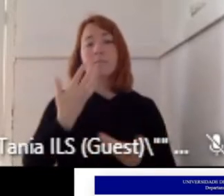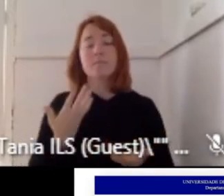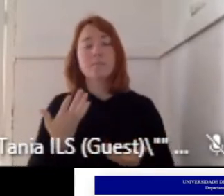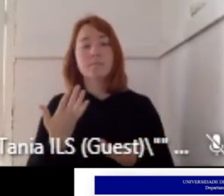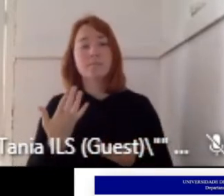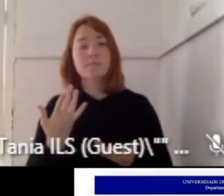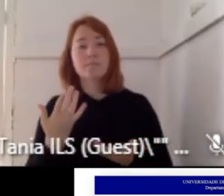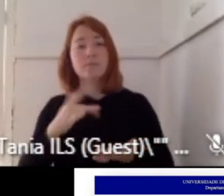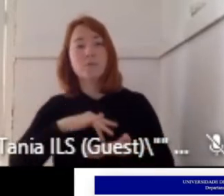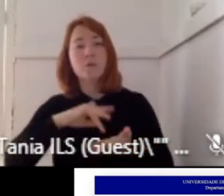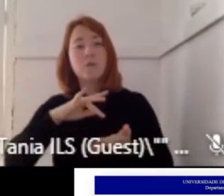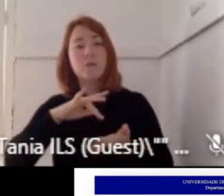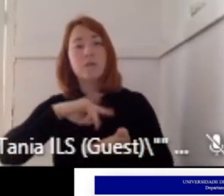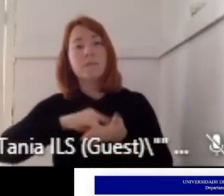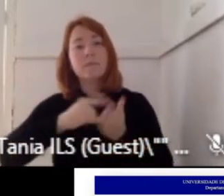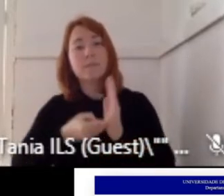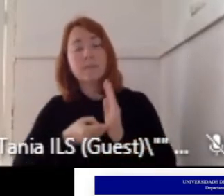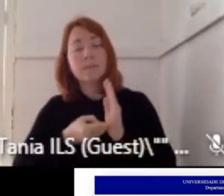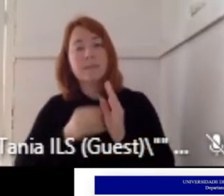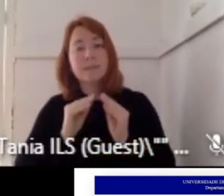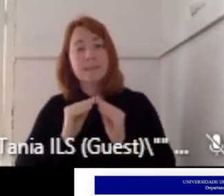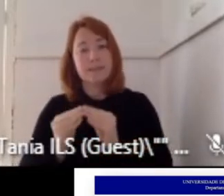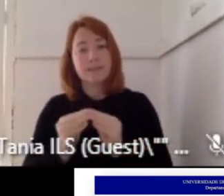de seguridad. Y en el tema